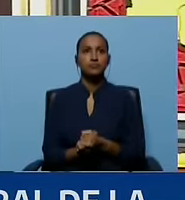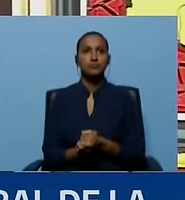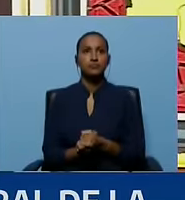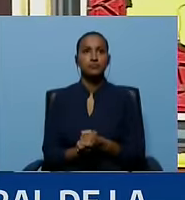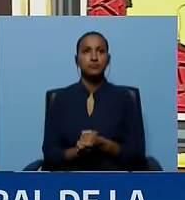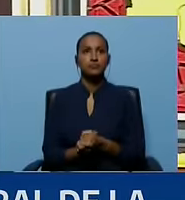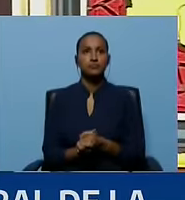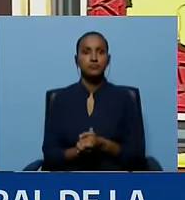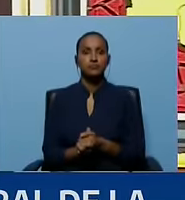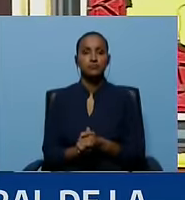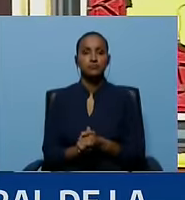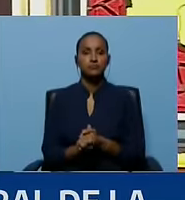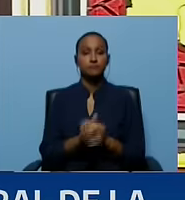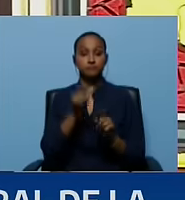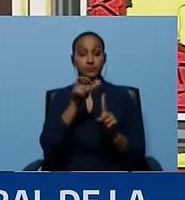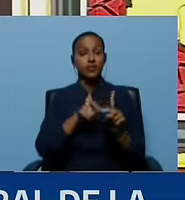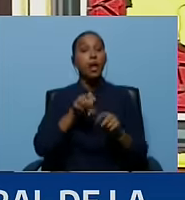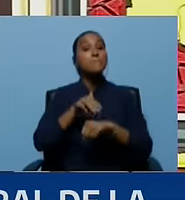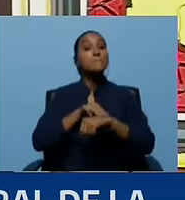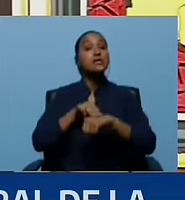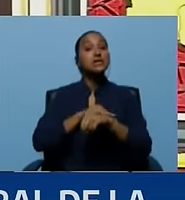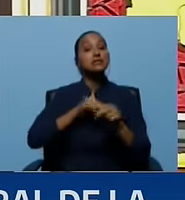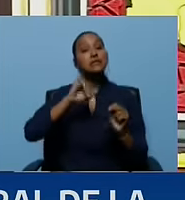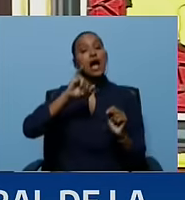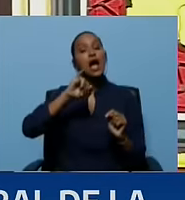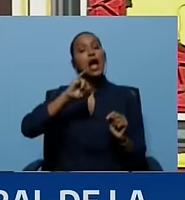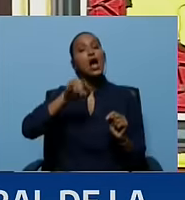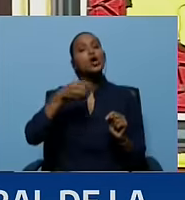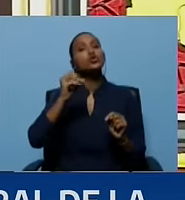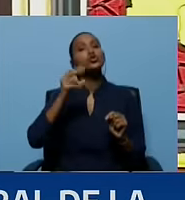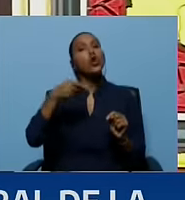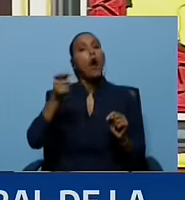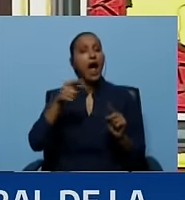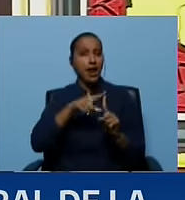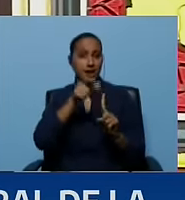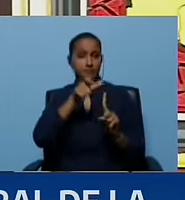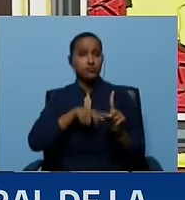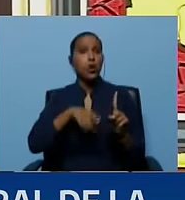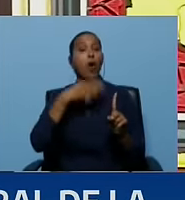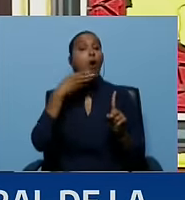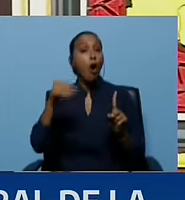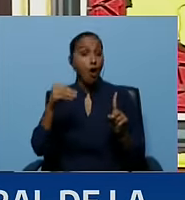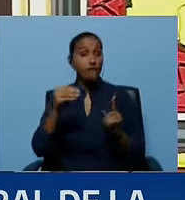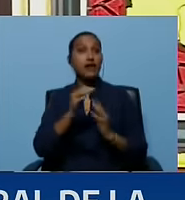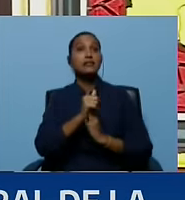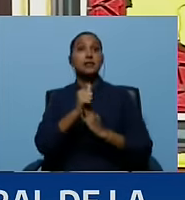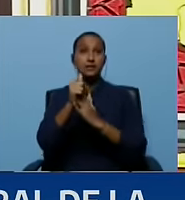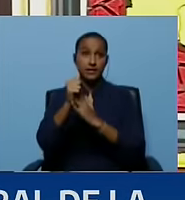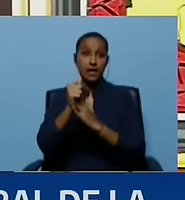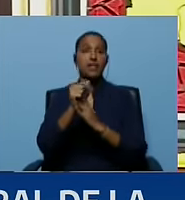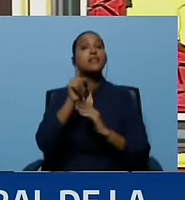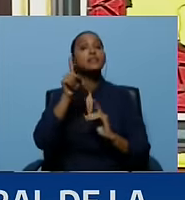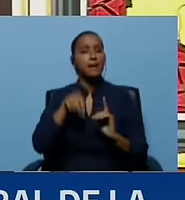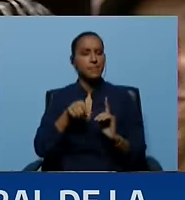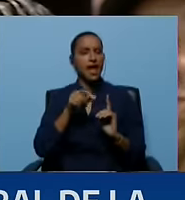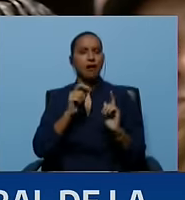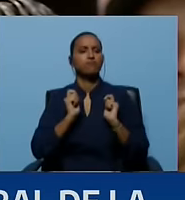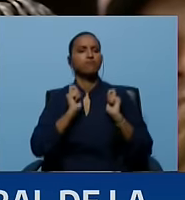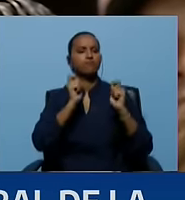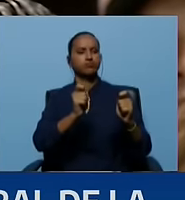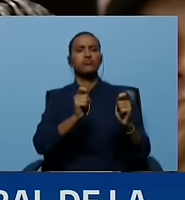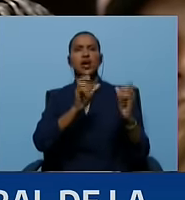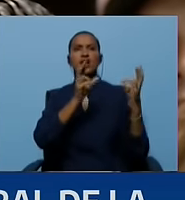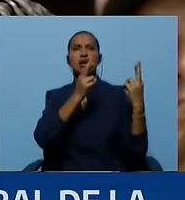compañera Joana Carrillo, joven lideresa, también le he pedido que se encargue